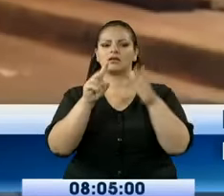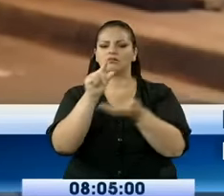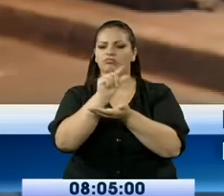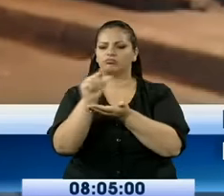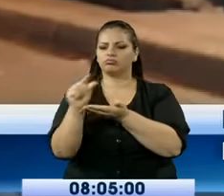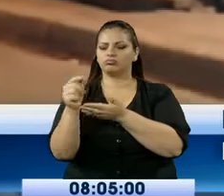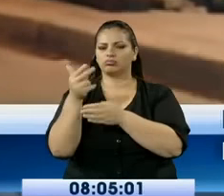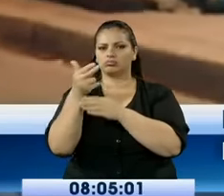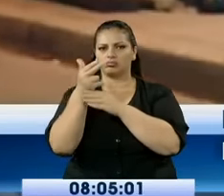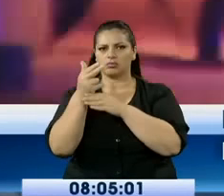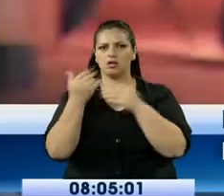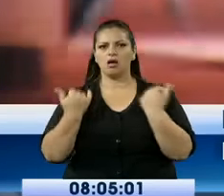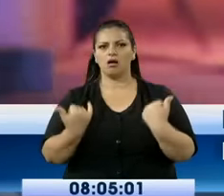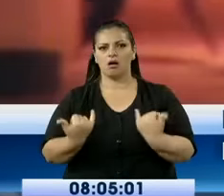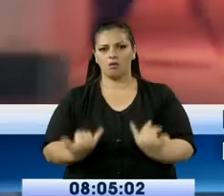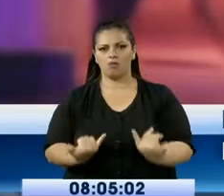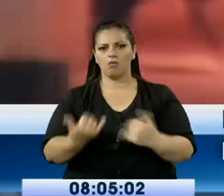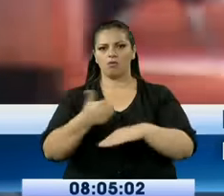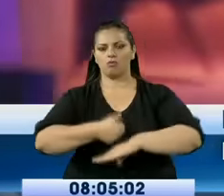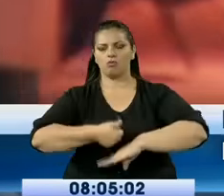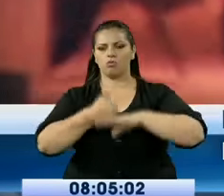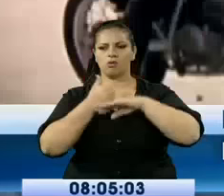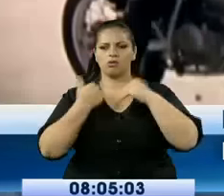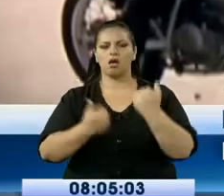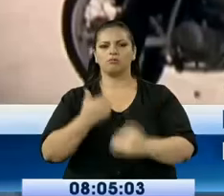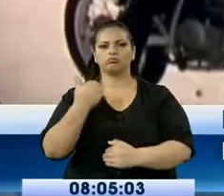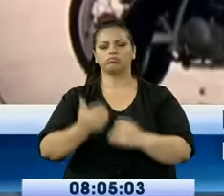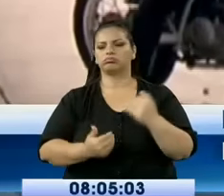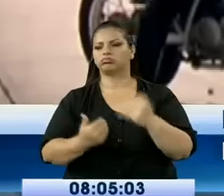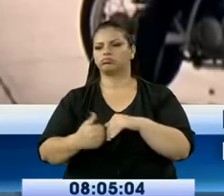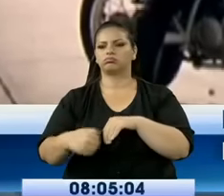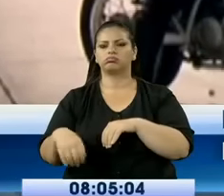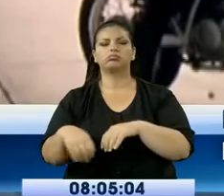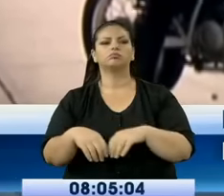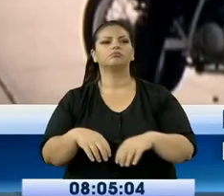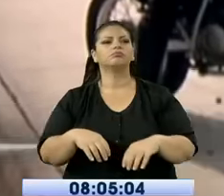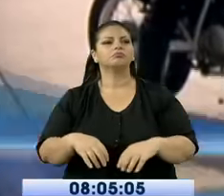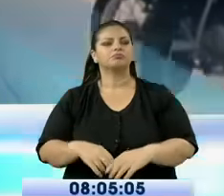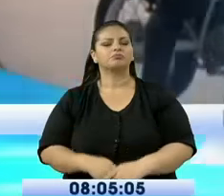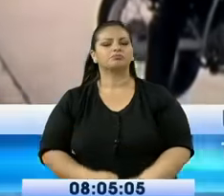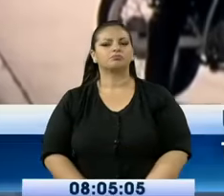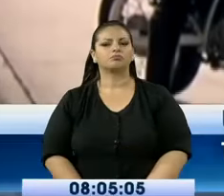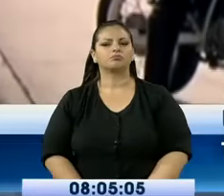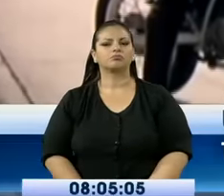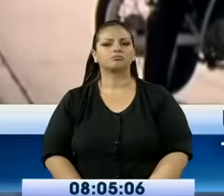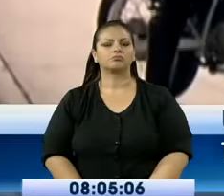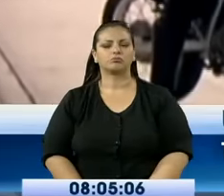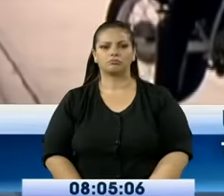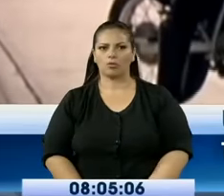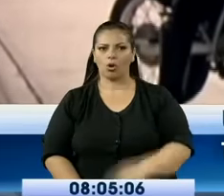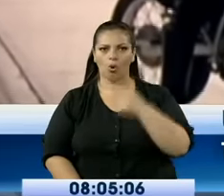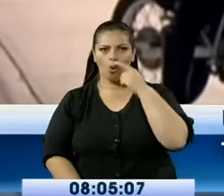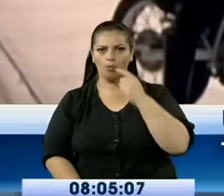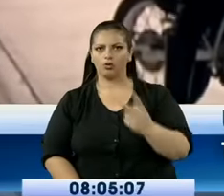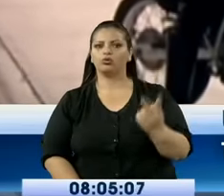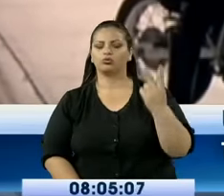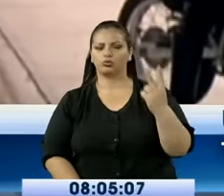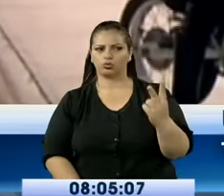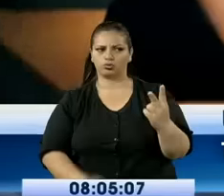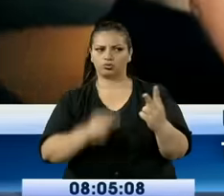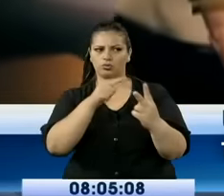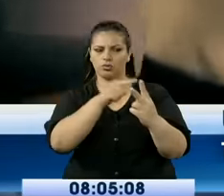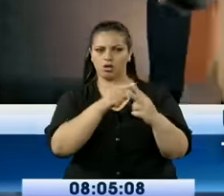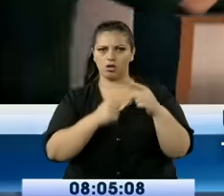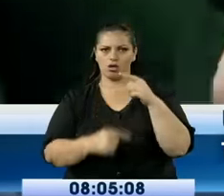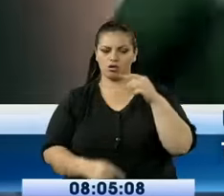trámites respectivos para las investigaciones. Los manes vinieron encapuchados, según para que no los vean. Fueron dos personas, un patucho y un man